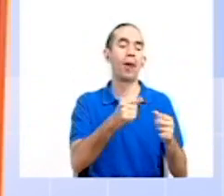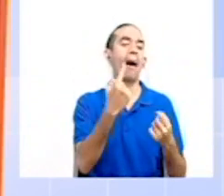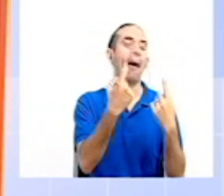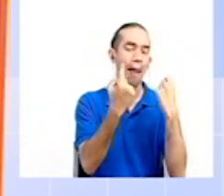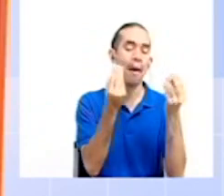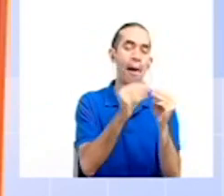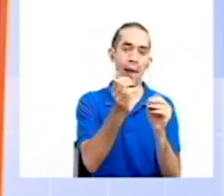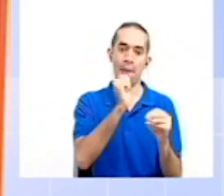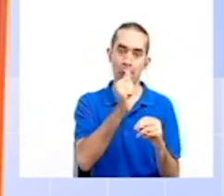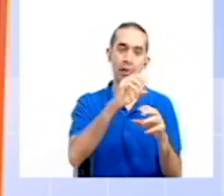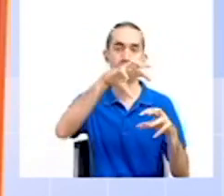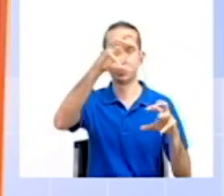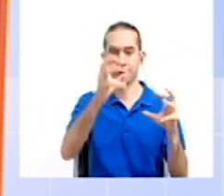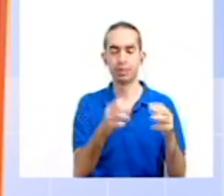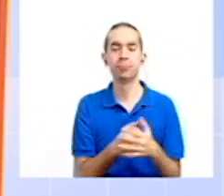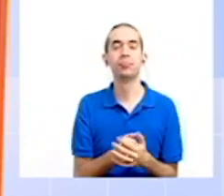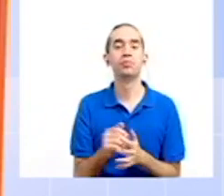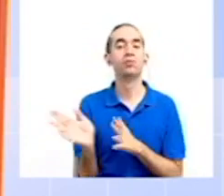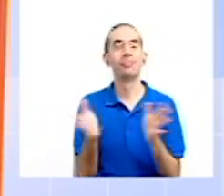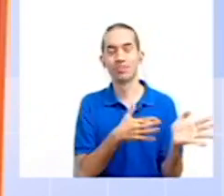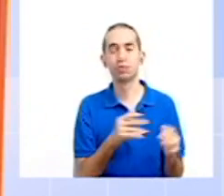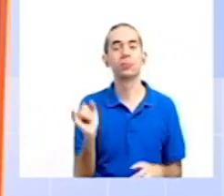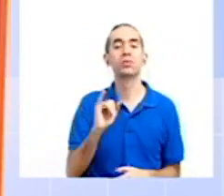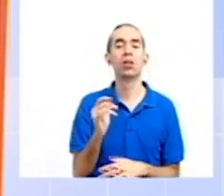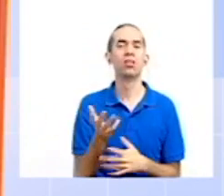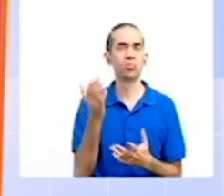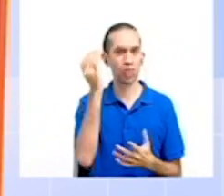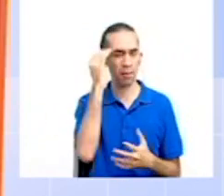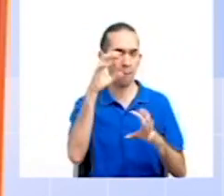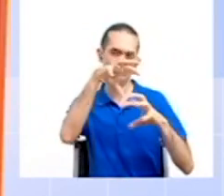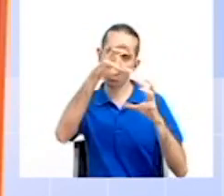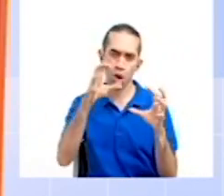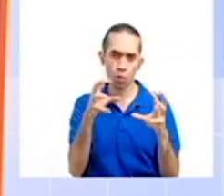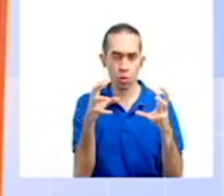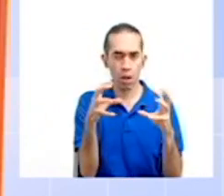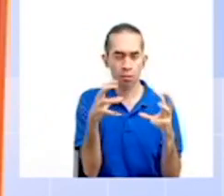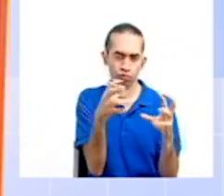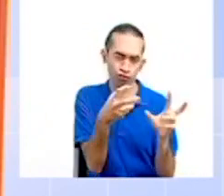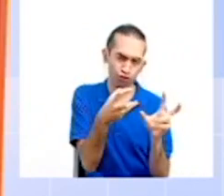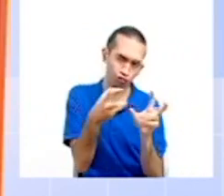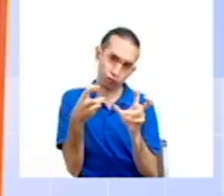También ocupamos saber cuándo una molécula es polar y cuándo es no polar.